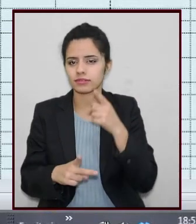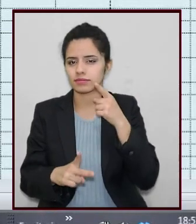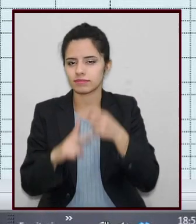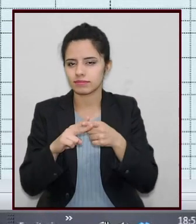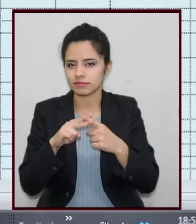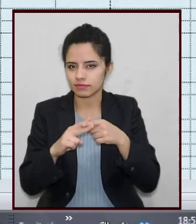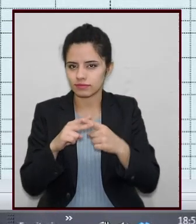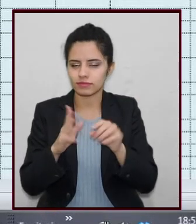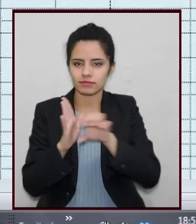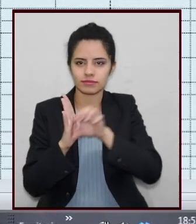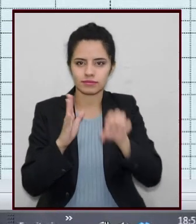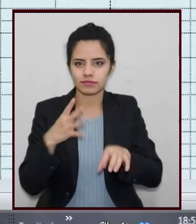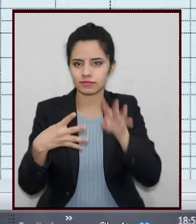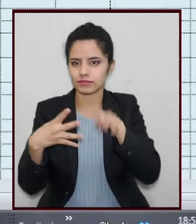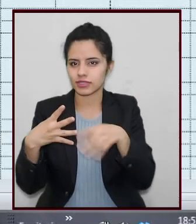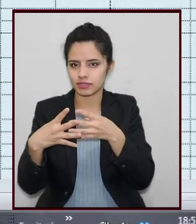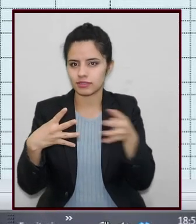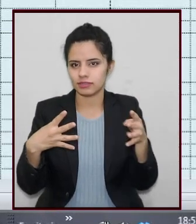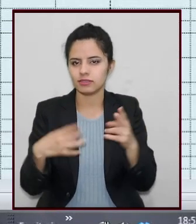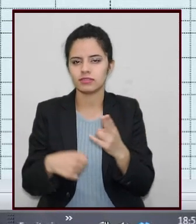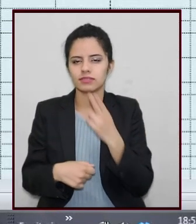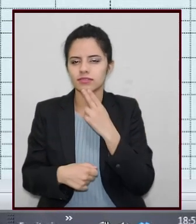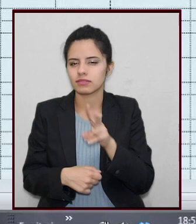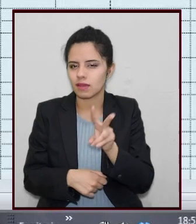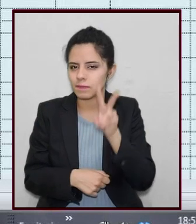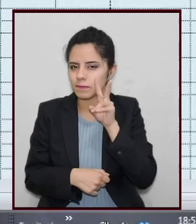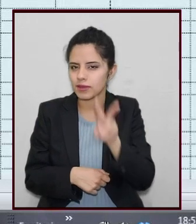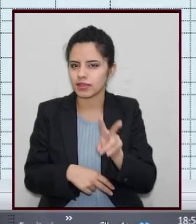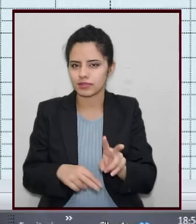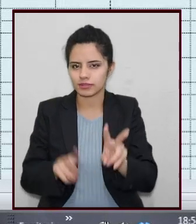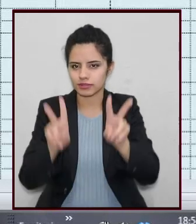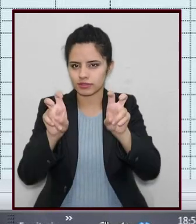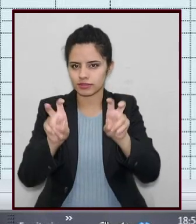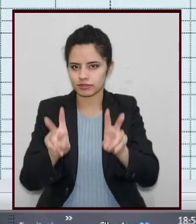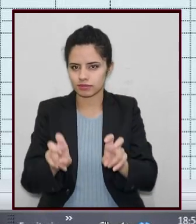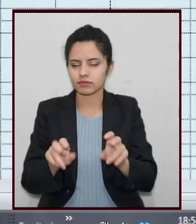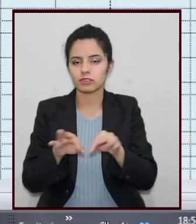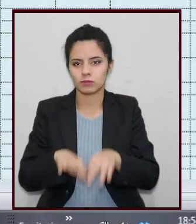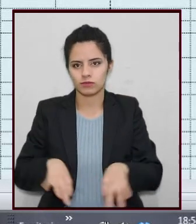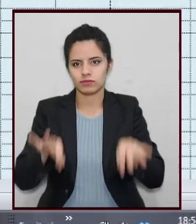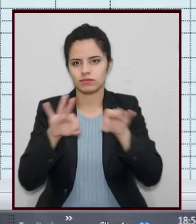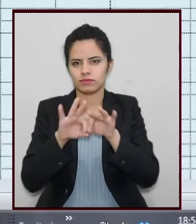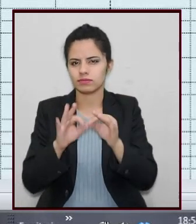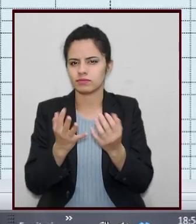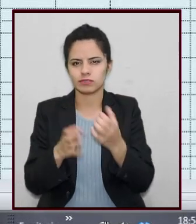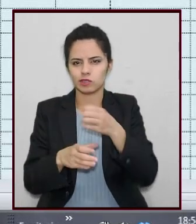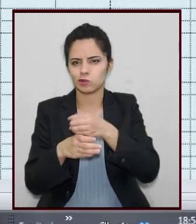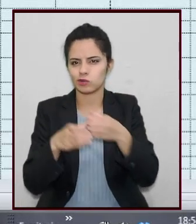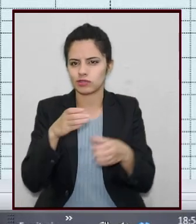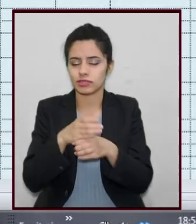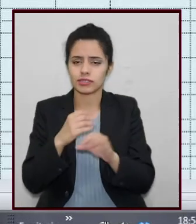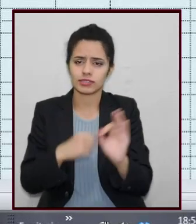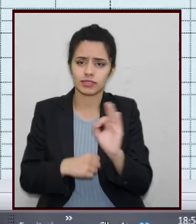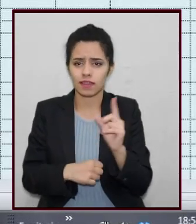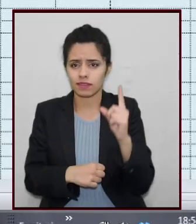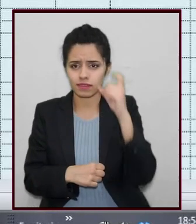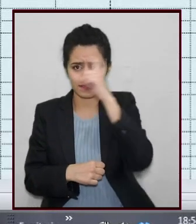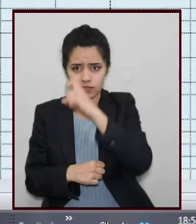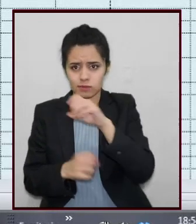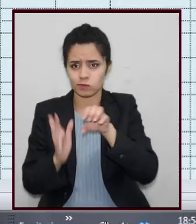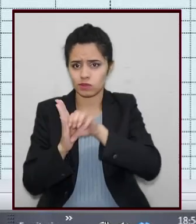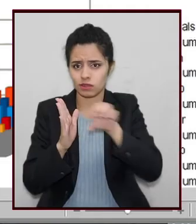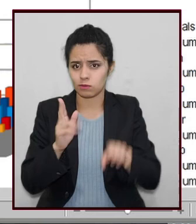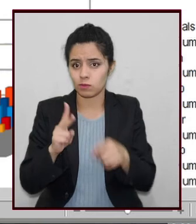herramienta como hojas de cálculo y la utilizamos para ver los temas que son importantes para nosotros, cosas que pueden ser difíciles como